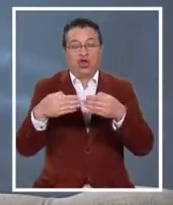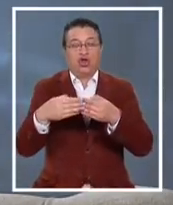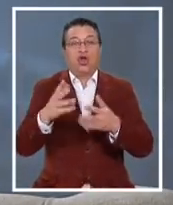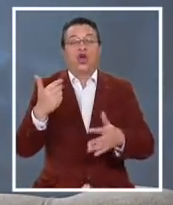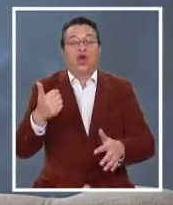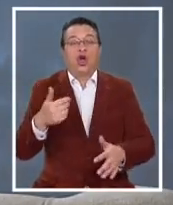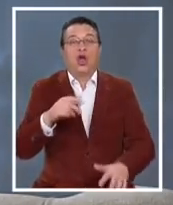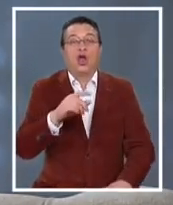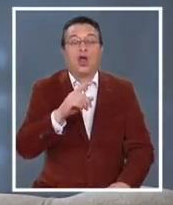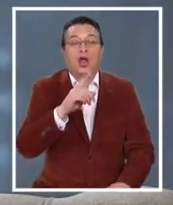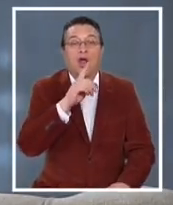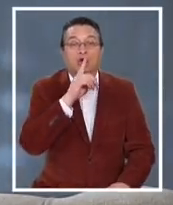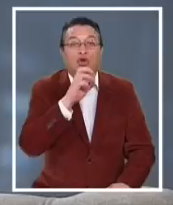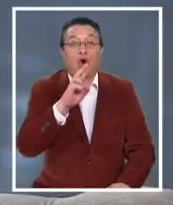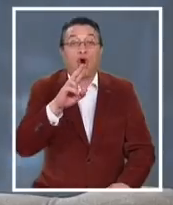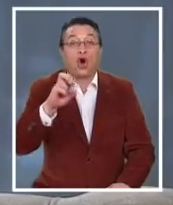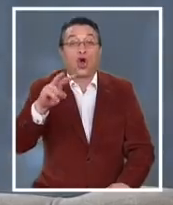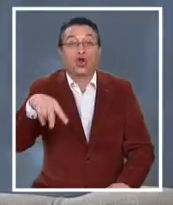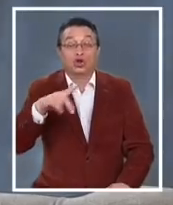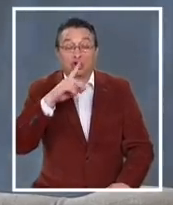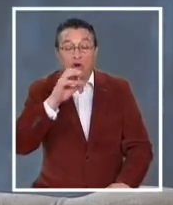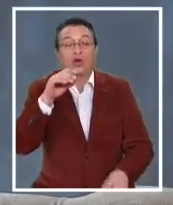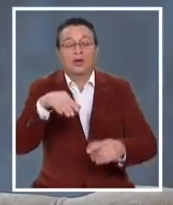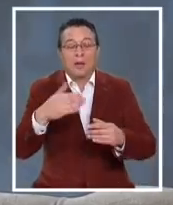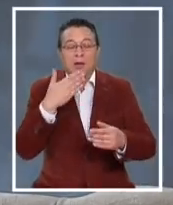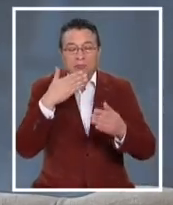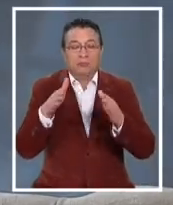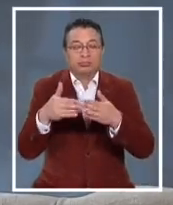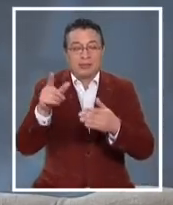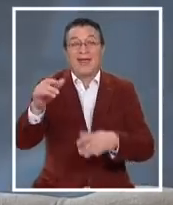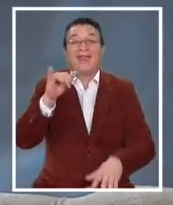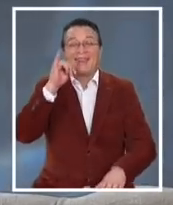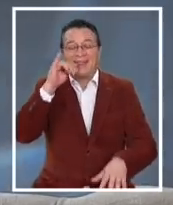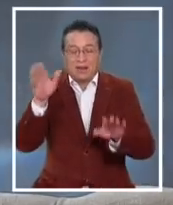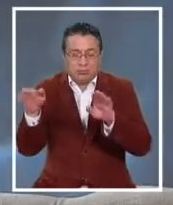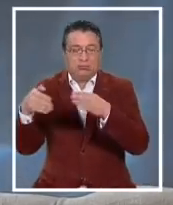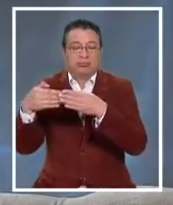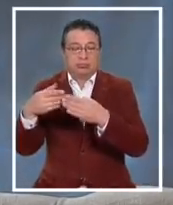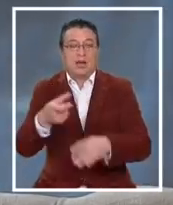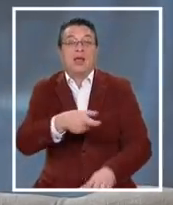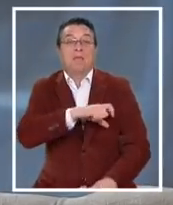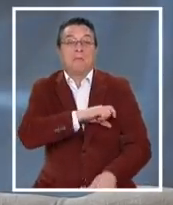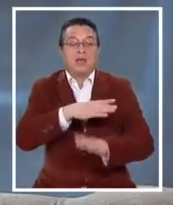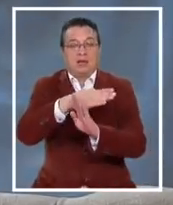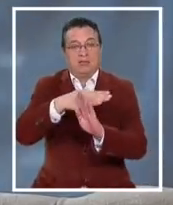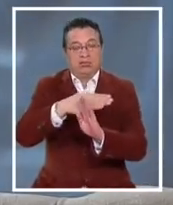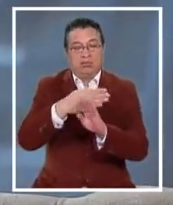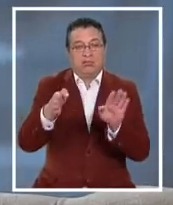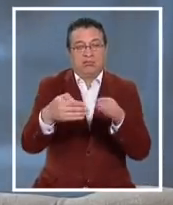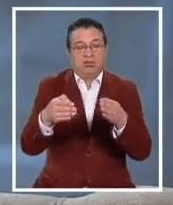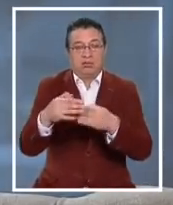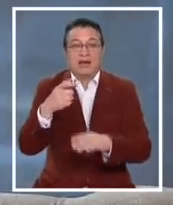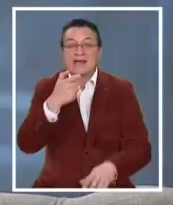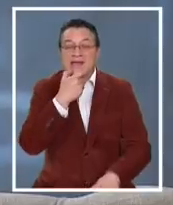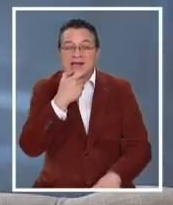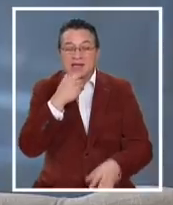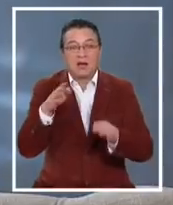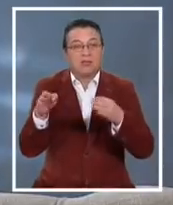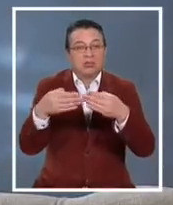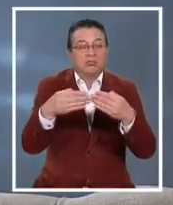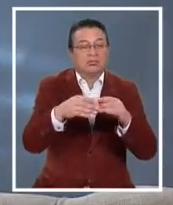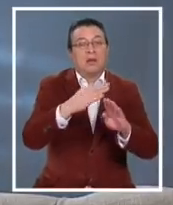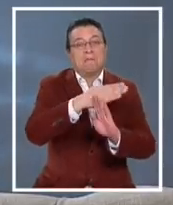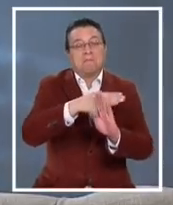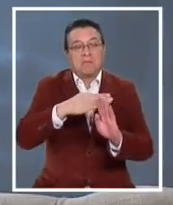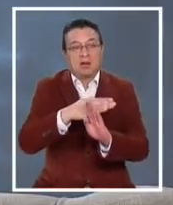porque tiene nuevamente un escape de casos. Italia está en gran parte cerrado. España tiene cuarentenas parciales. Inglaterra está en cuarentenas